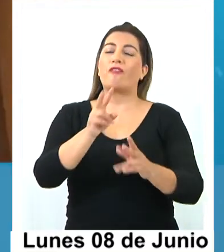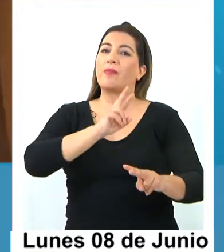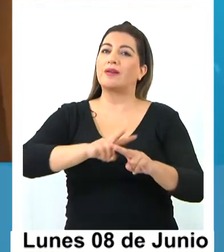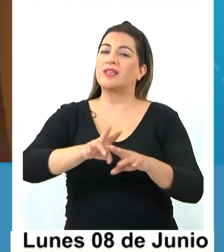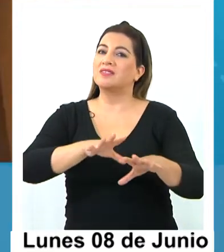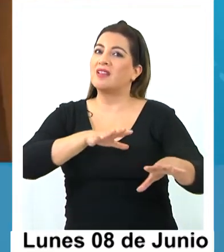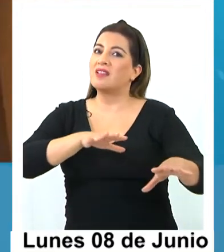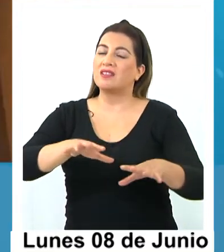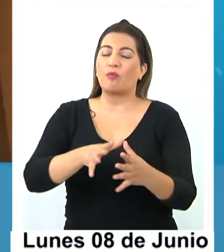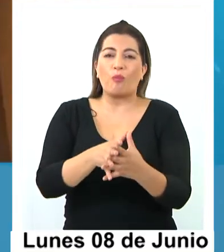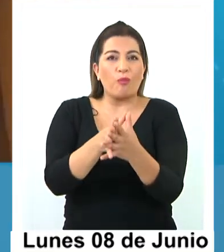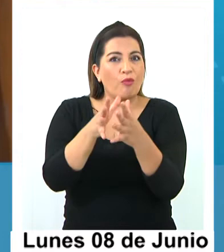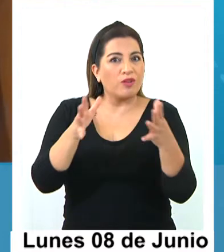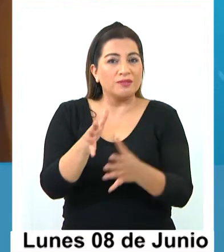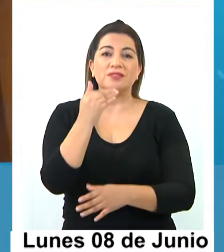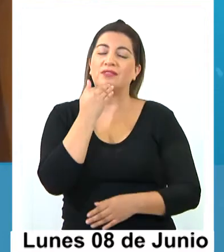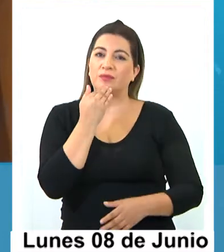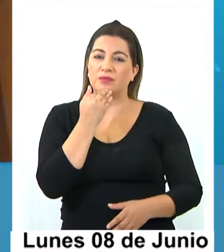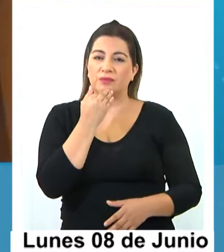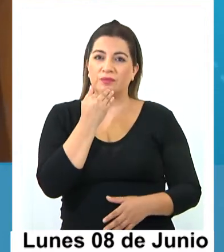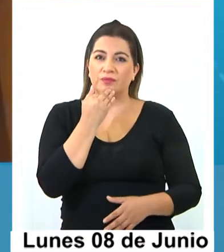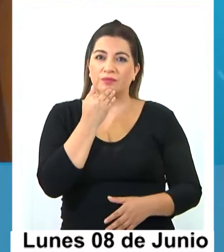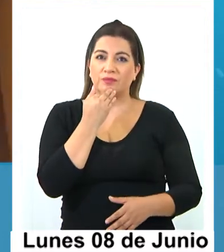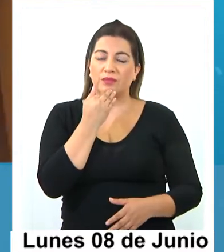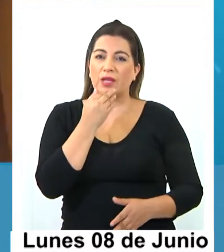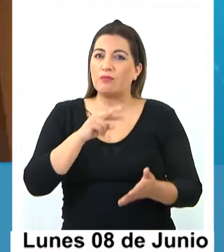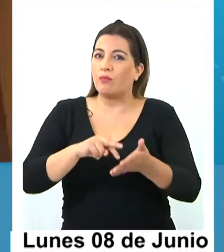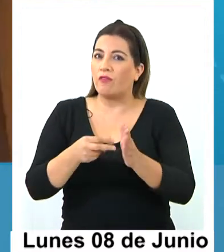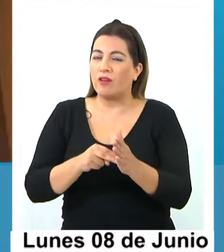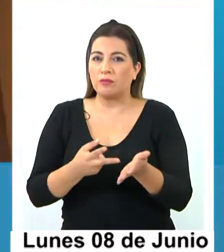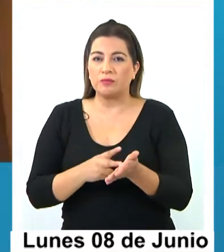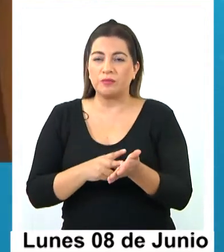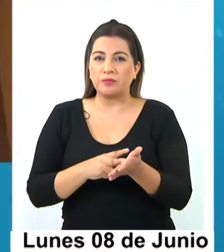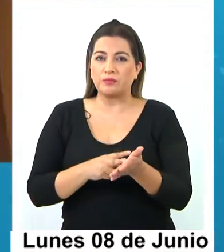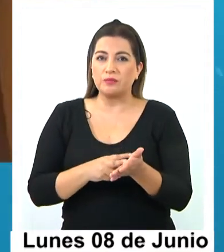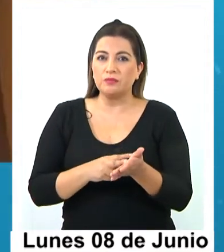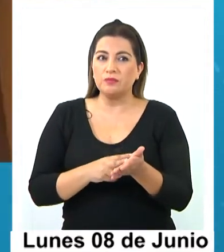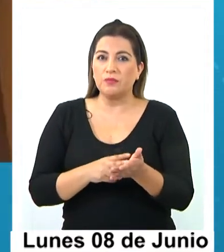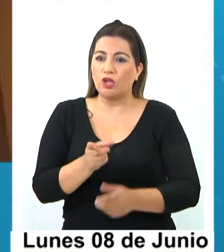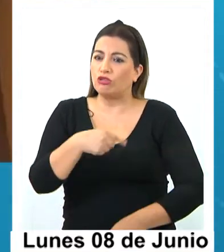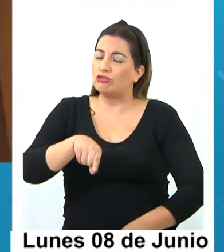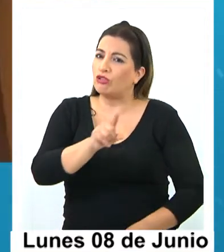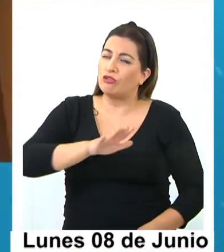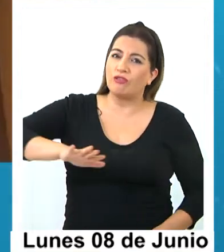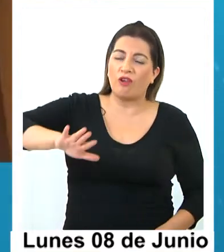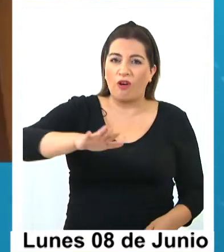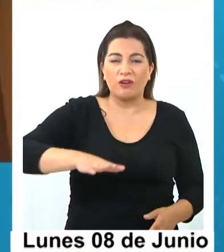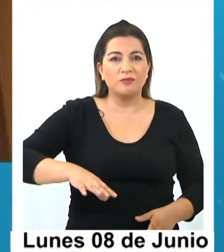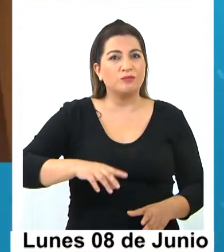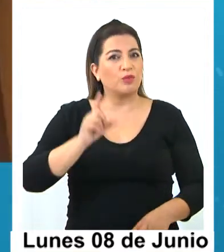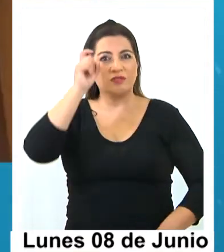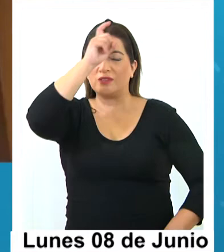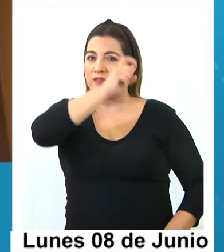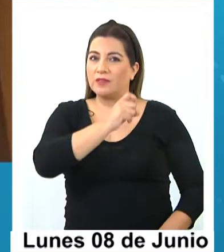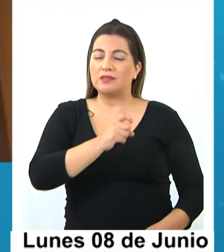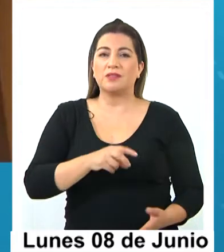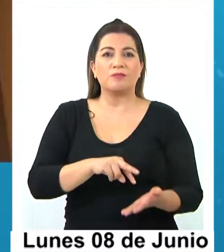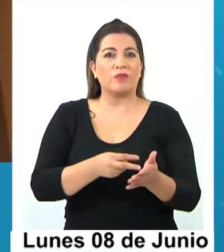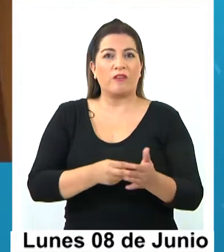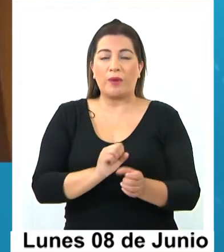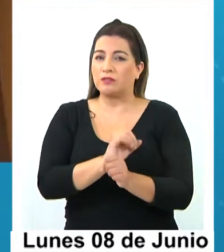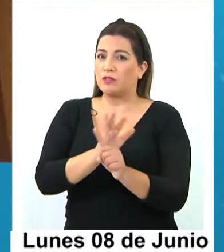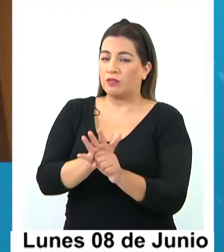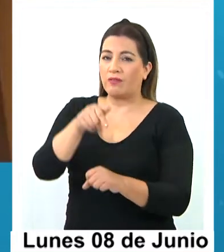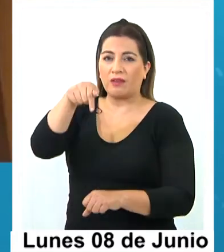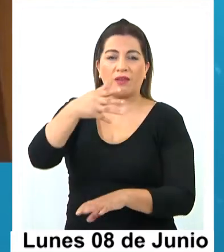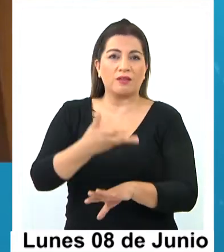genera la actividad es muy grande. Y también es grande las dificultades que están teniendo y que estamos teniendo a raíz de esta pandemia, pero